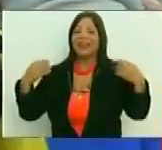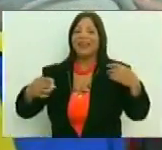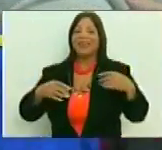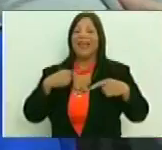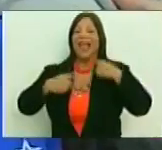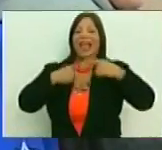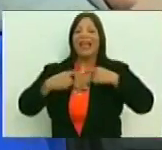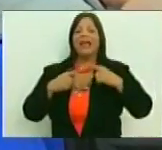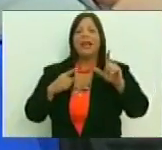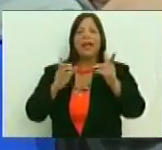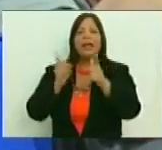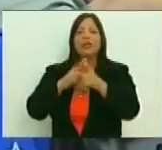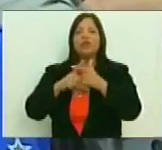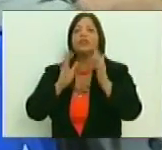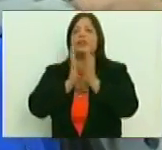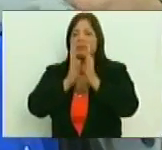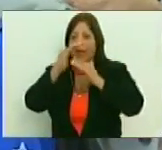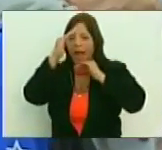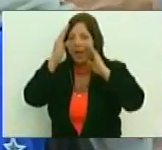fíjate un asunto.